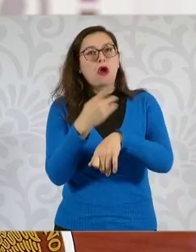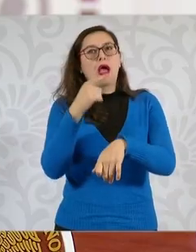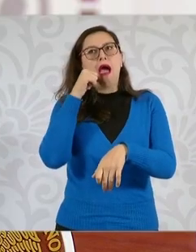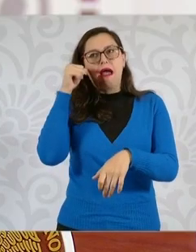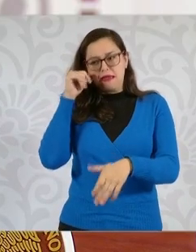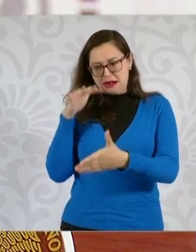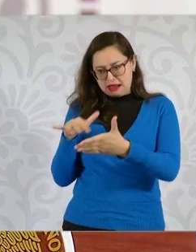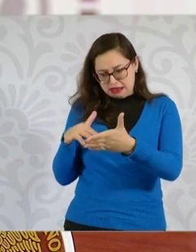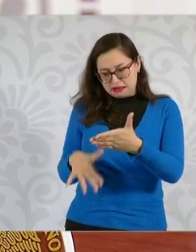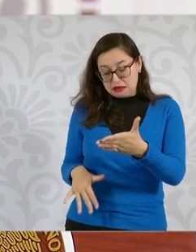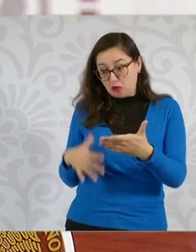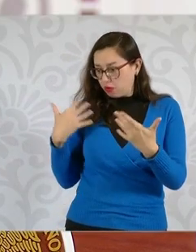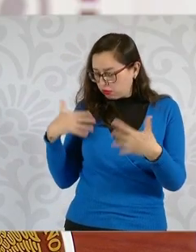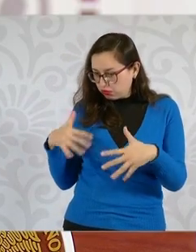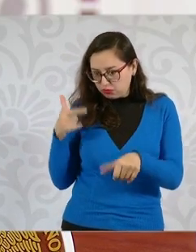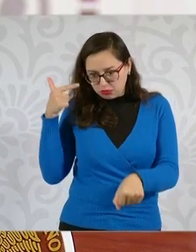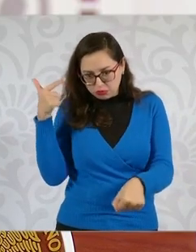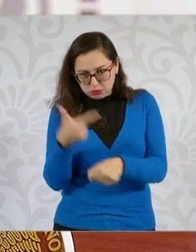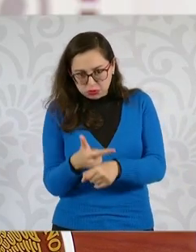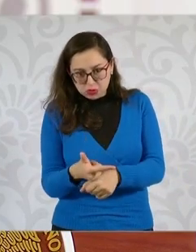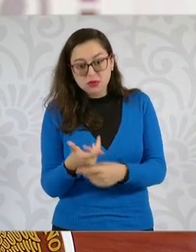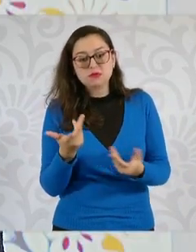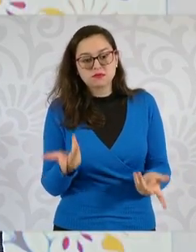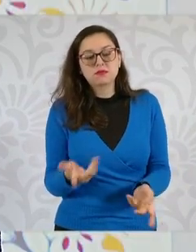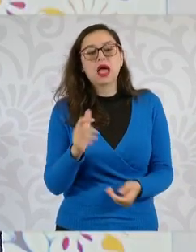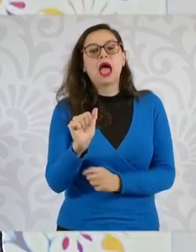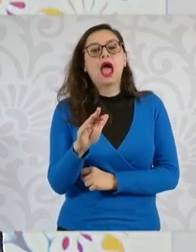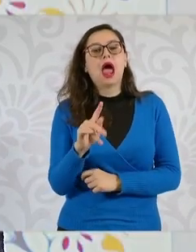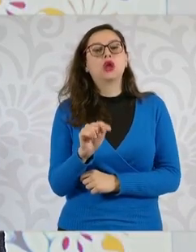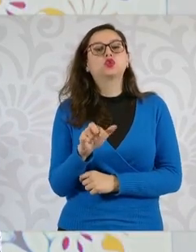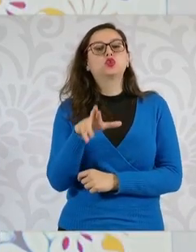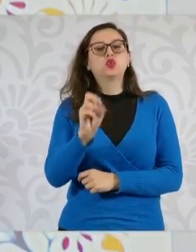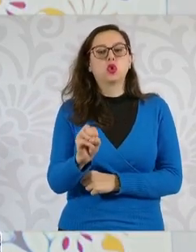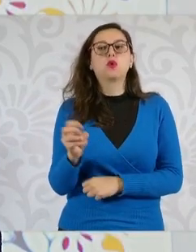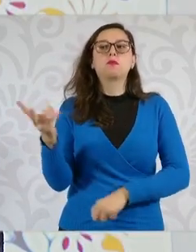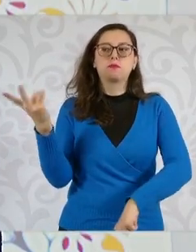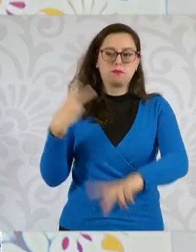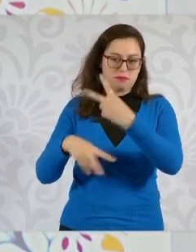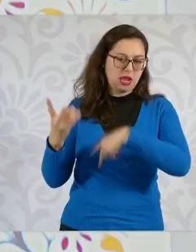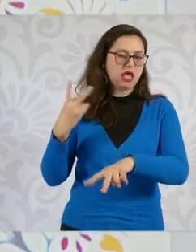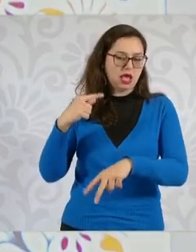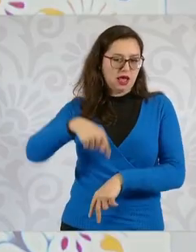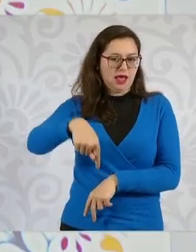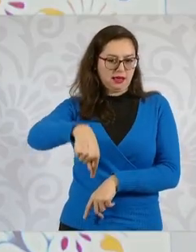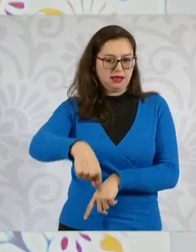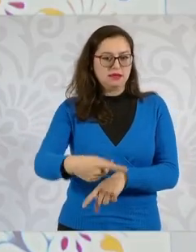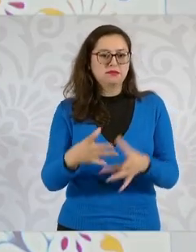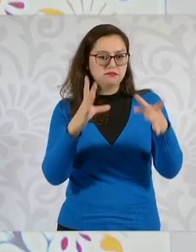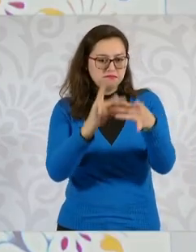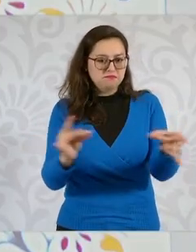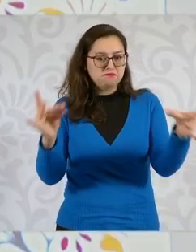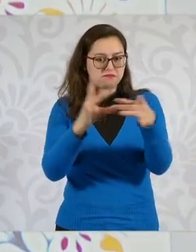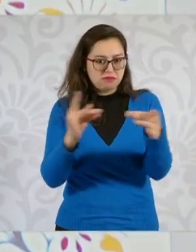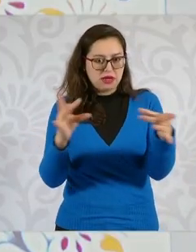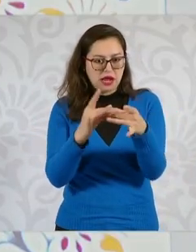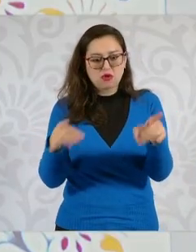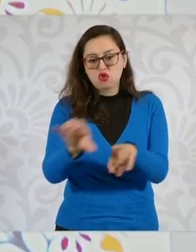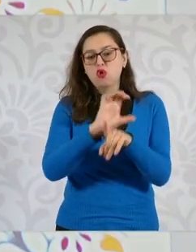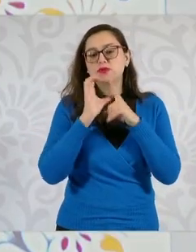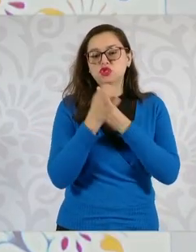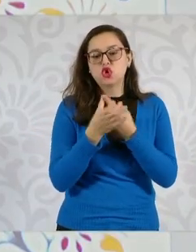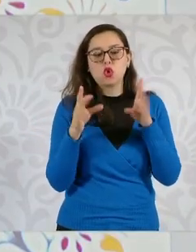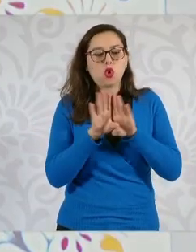relacionado con este tema entonces vamos a pedirle a Arturo para que pueda platicar cuáles fueron los avances de esa